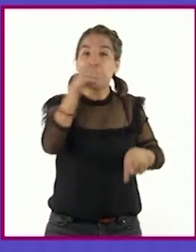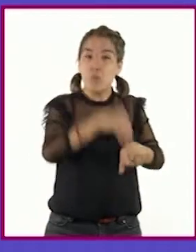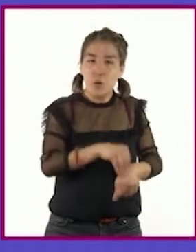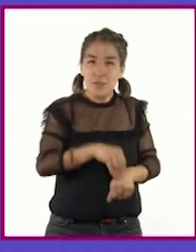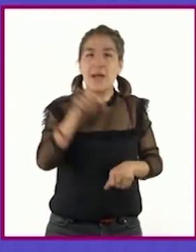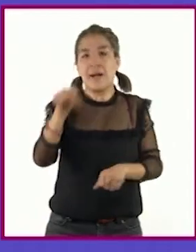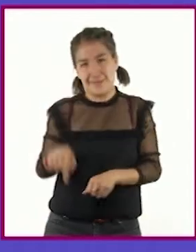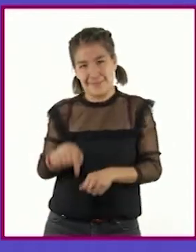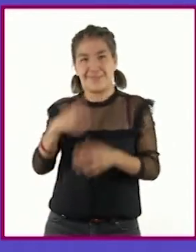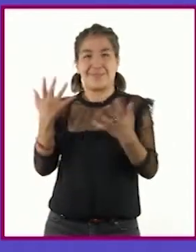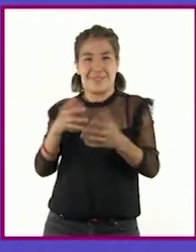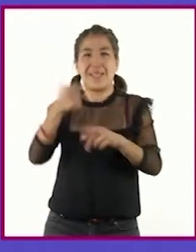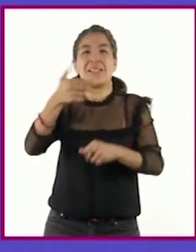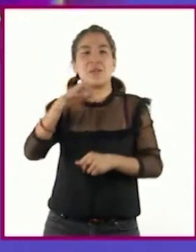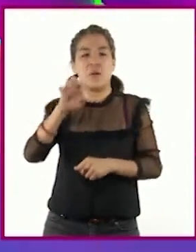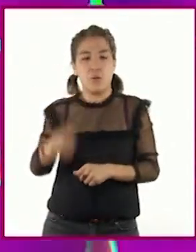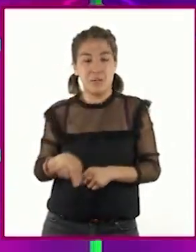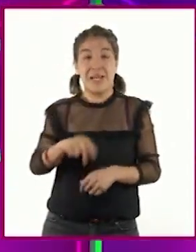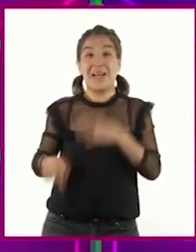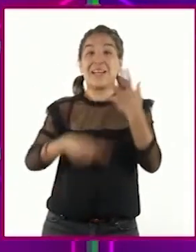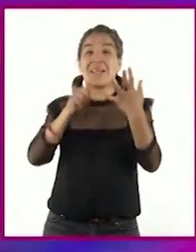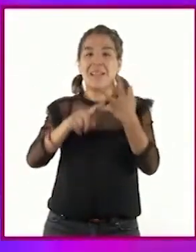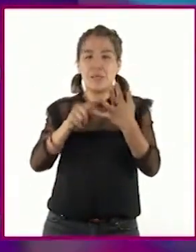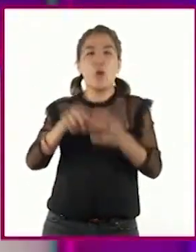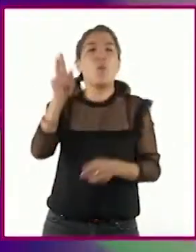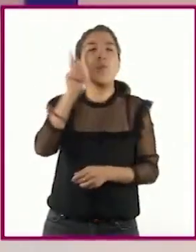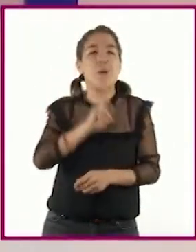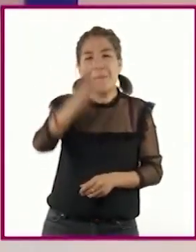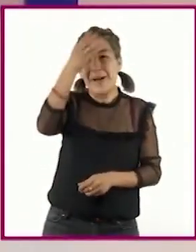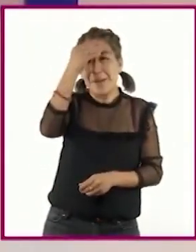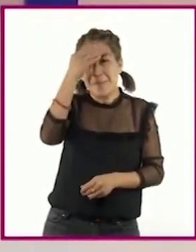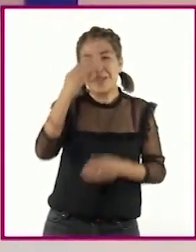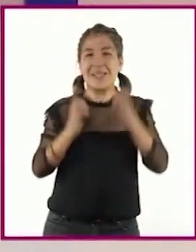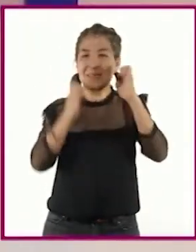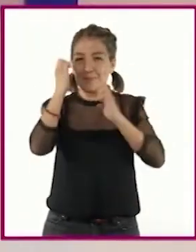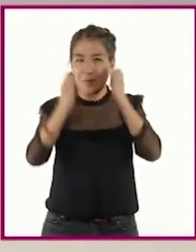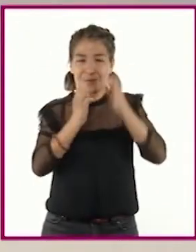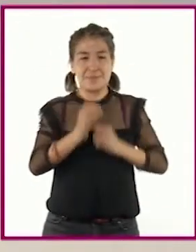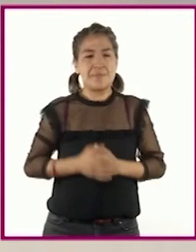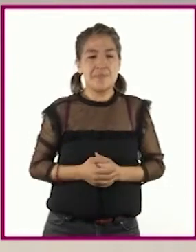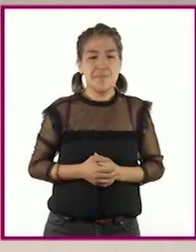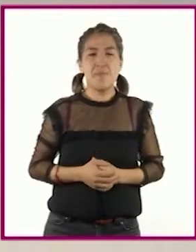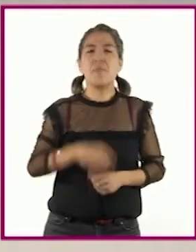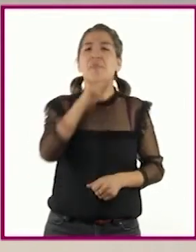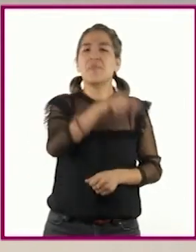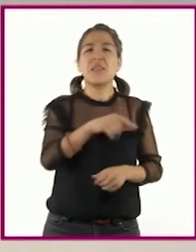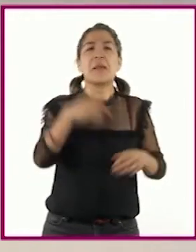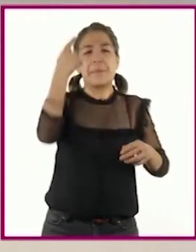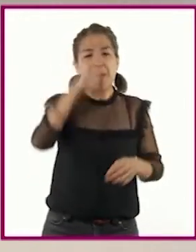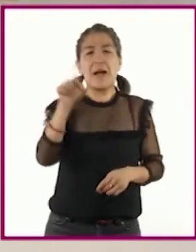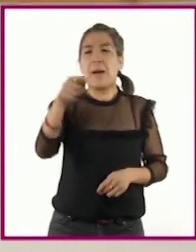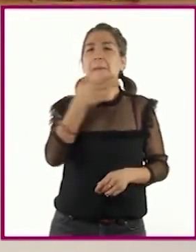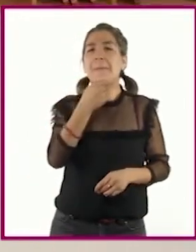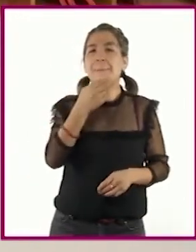el quinto paso es ensayar. Y según este tercer paso, ¿qué es lo que le corresponde hacer a